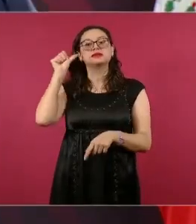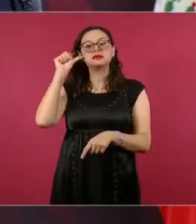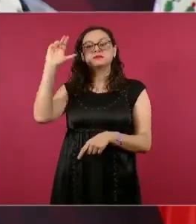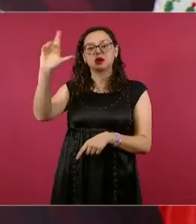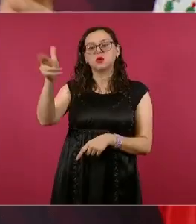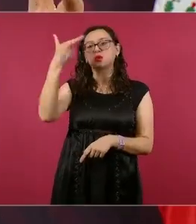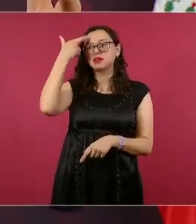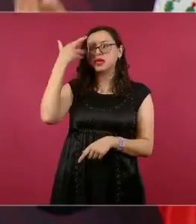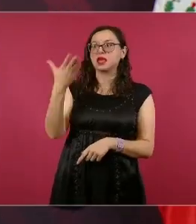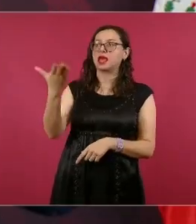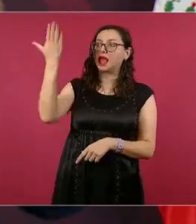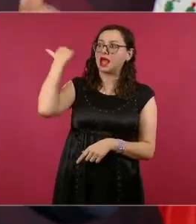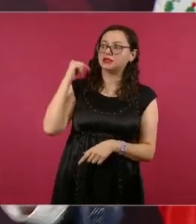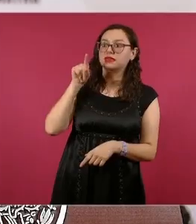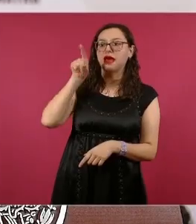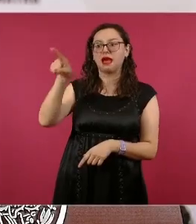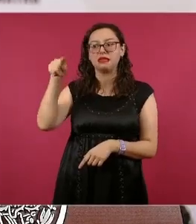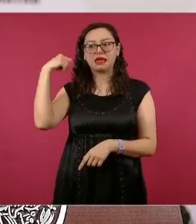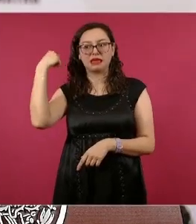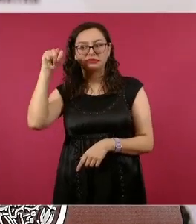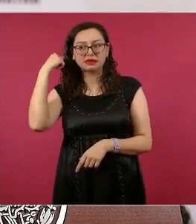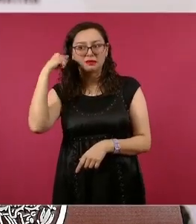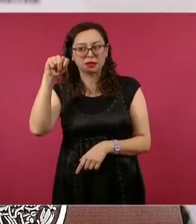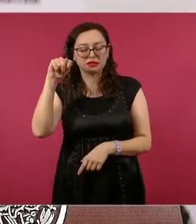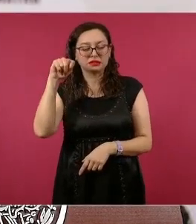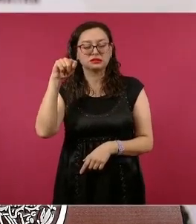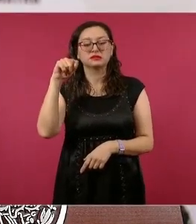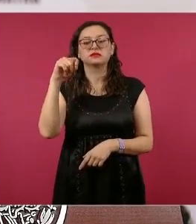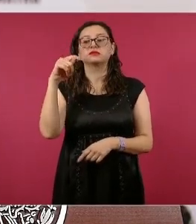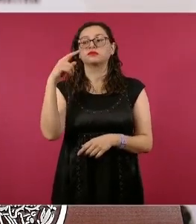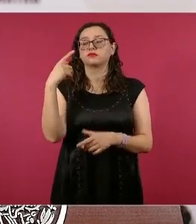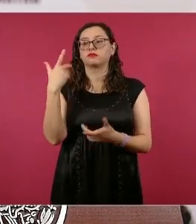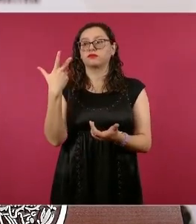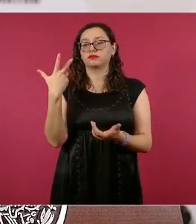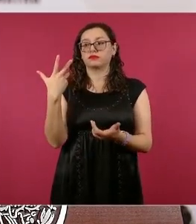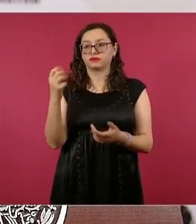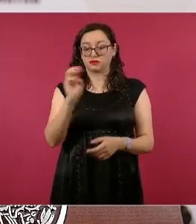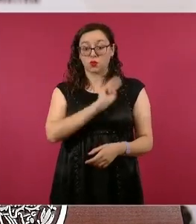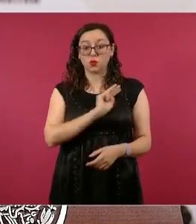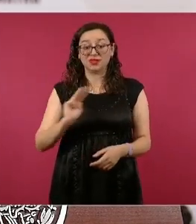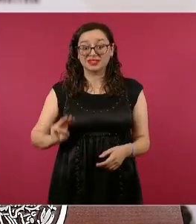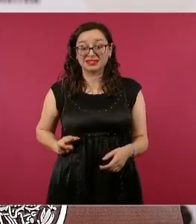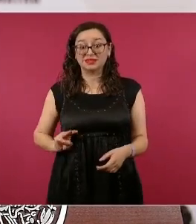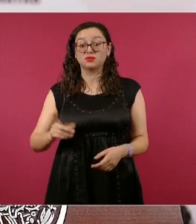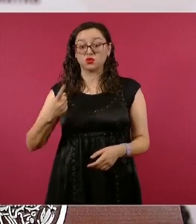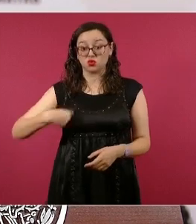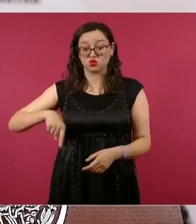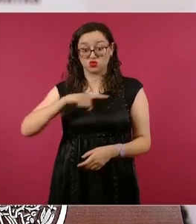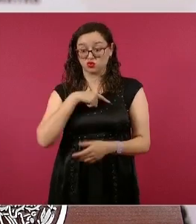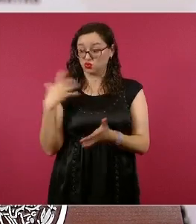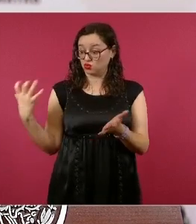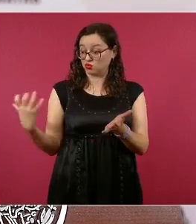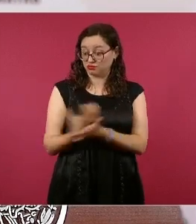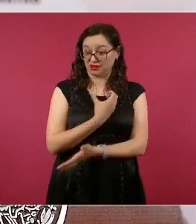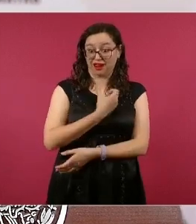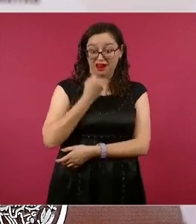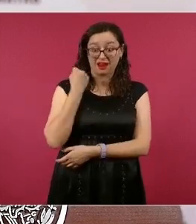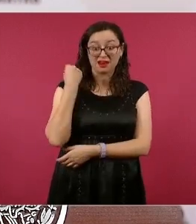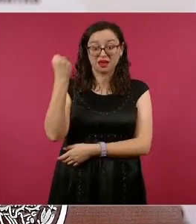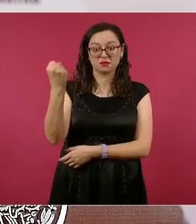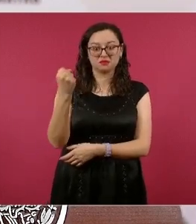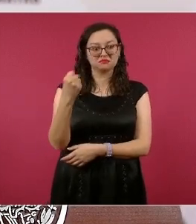arrebatar de manera descarada el primer triunfo municipal en Cárdenas, Tabasco.